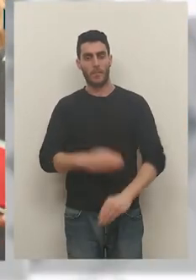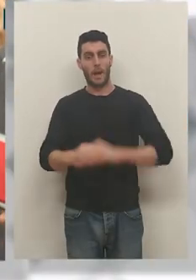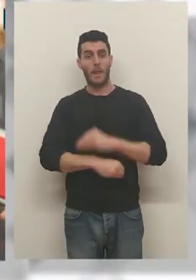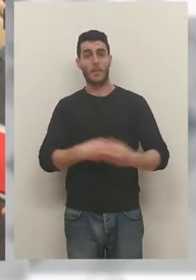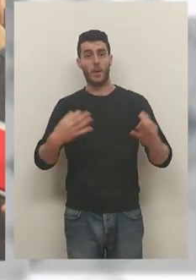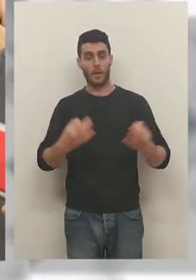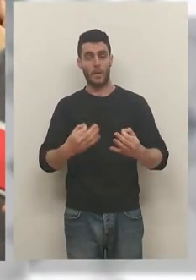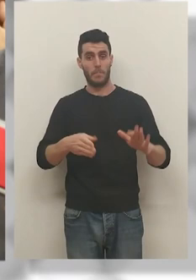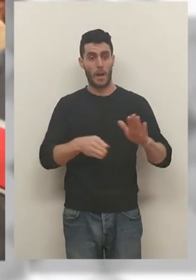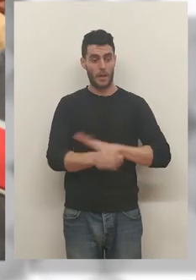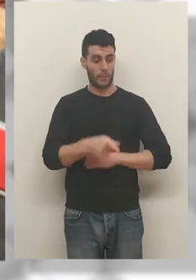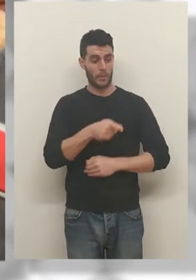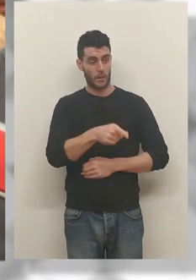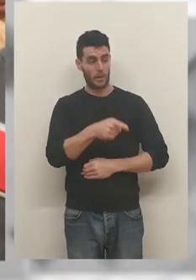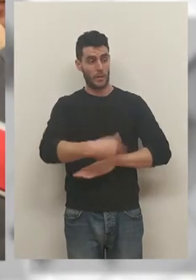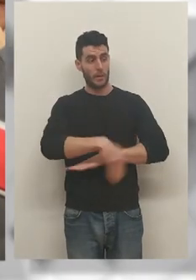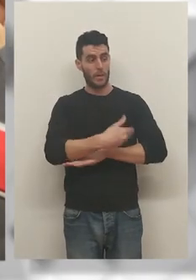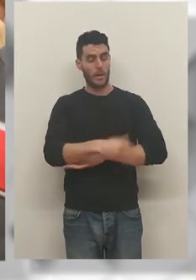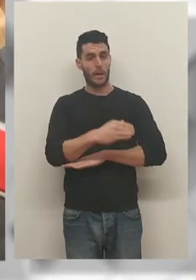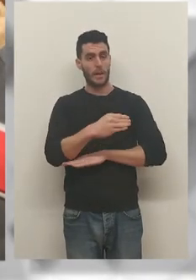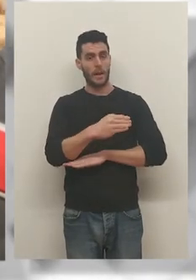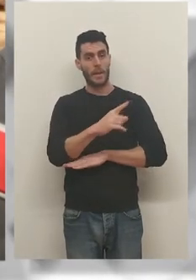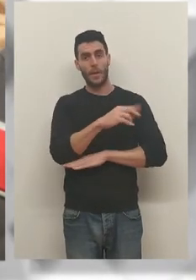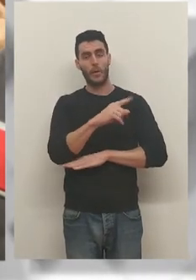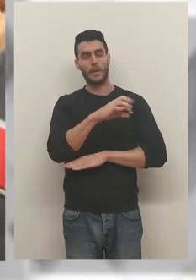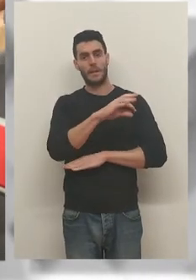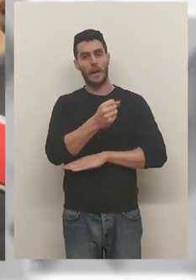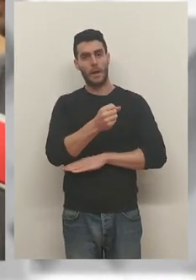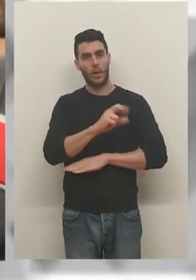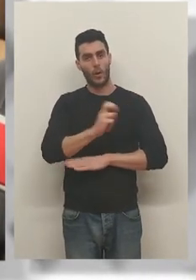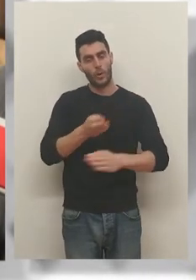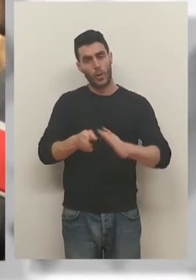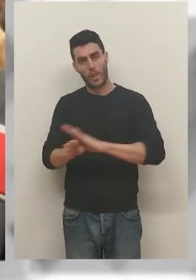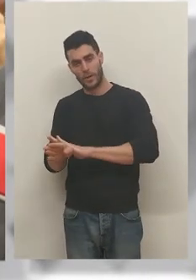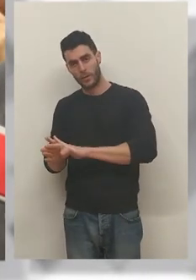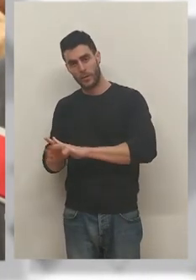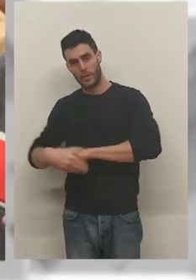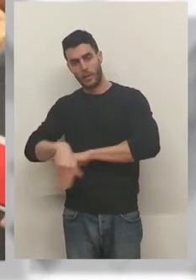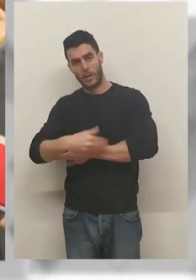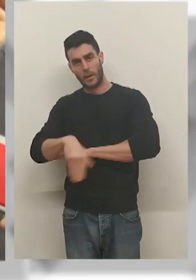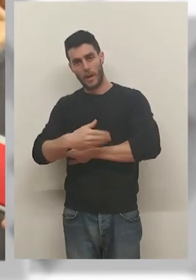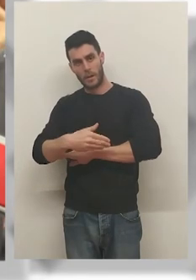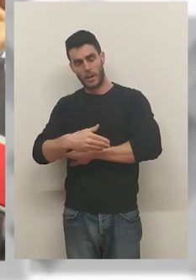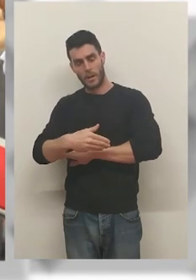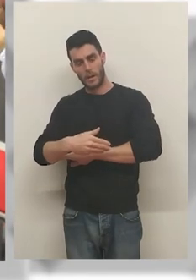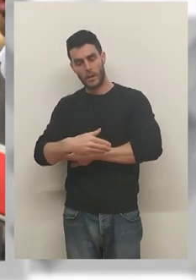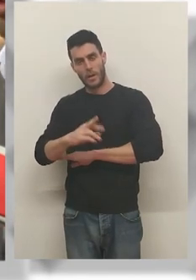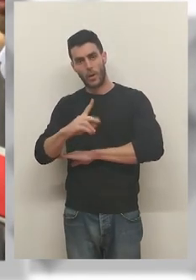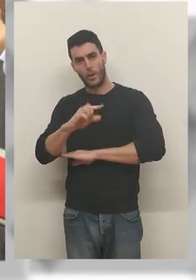lo que hacemos Es hacer un acceso por aquí por calle Río Isla otro acceso por calle